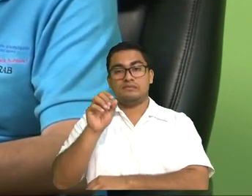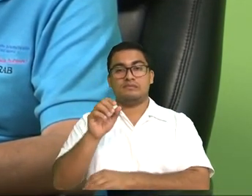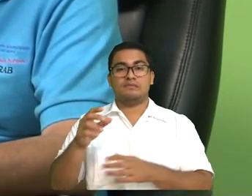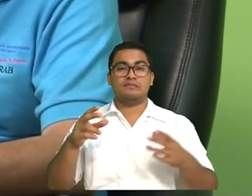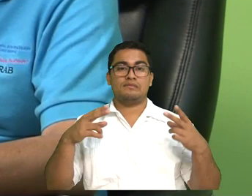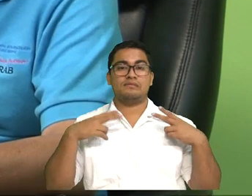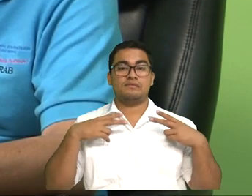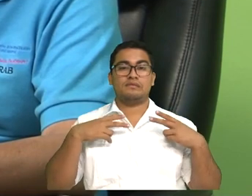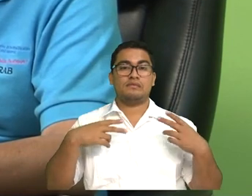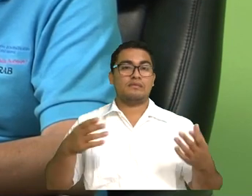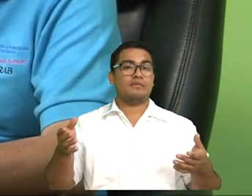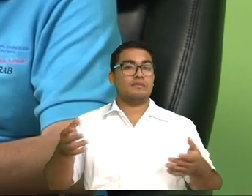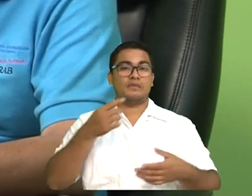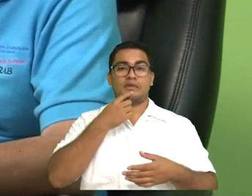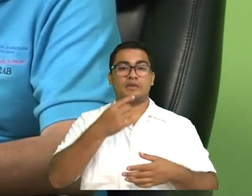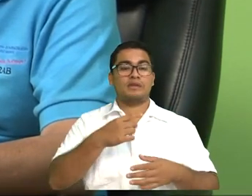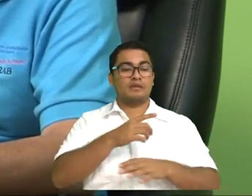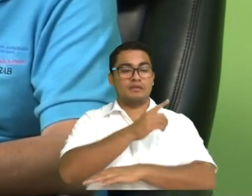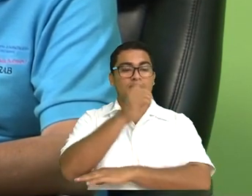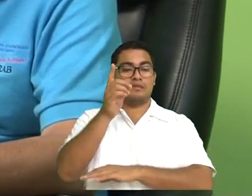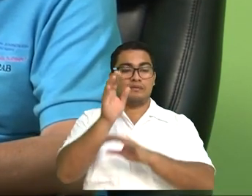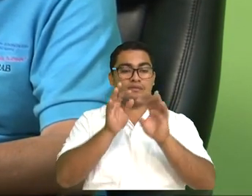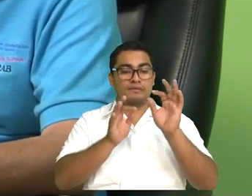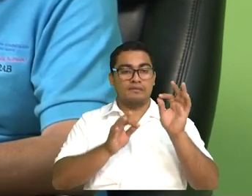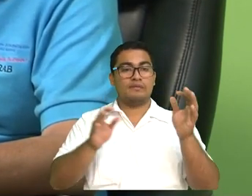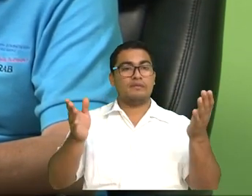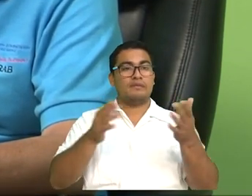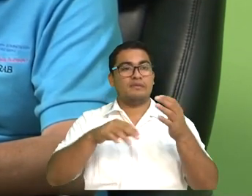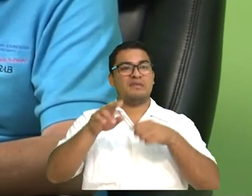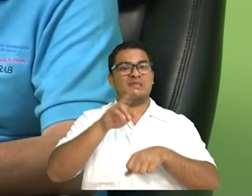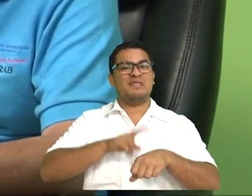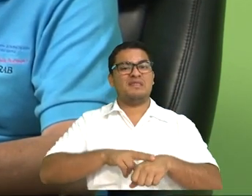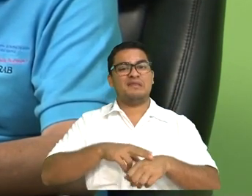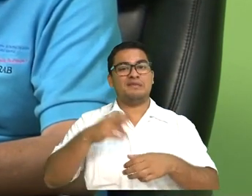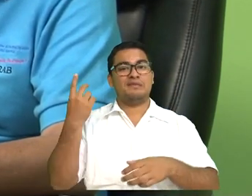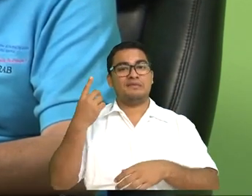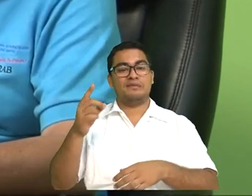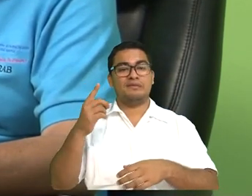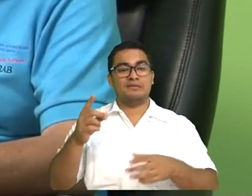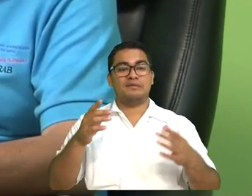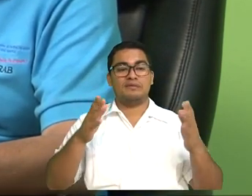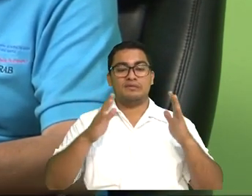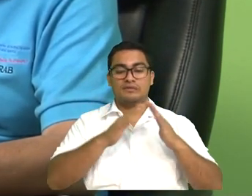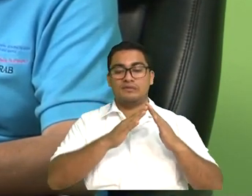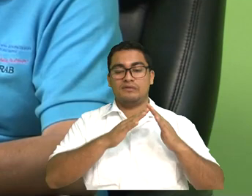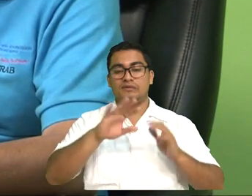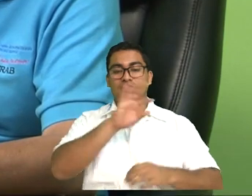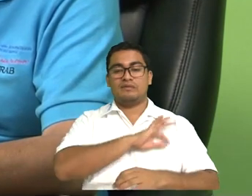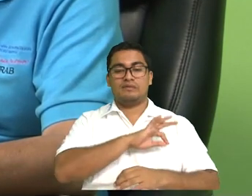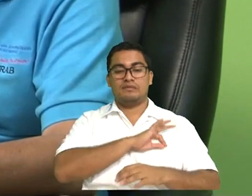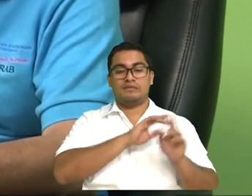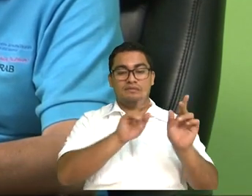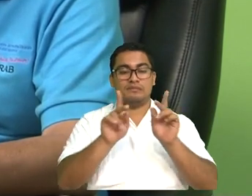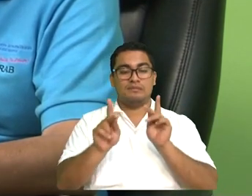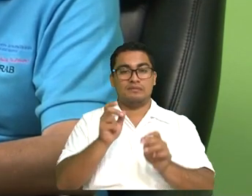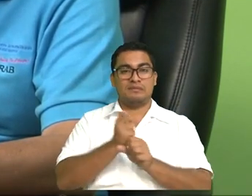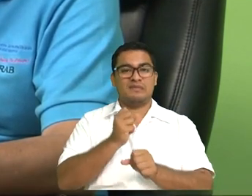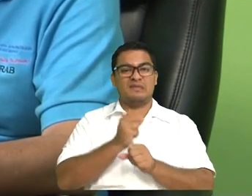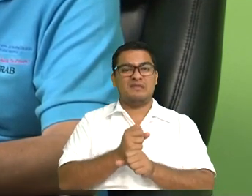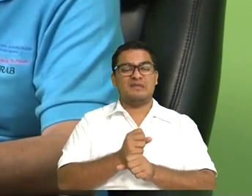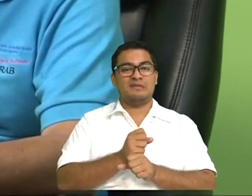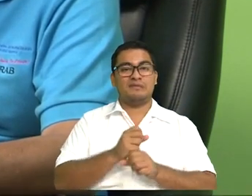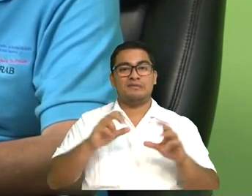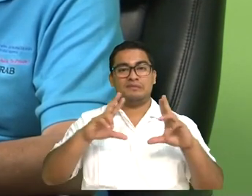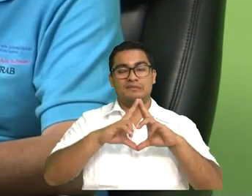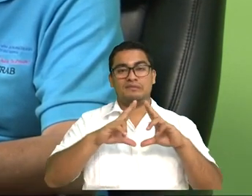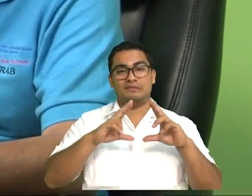cuenta de vacaciones por ser días feriados nacionales, con derecho a descanso y salario para todos las y los trabajadores de la